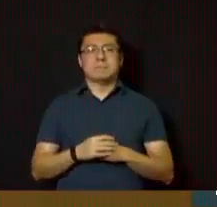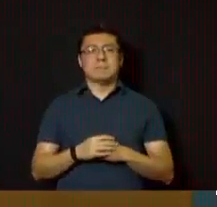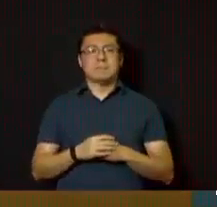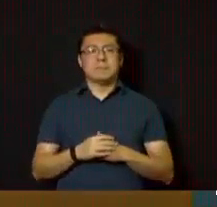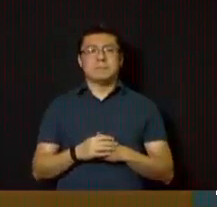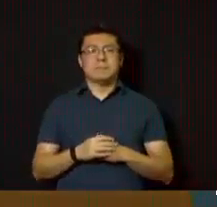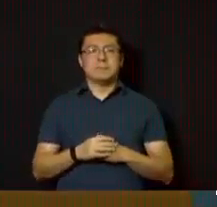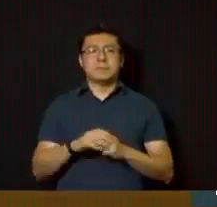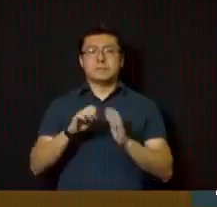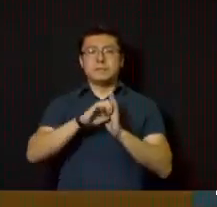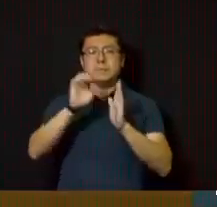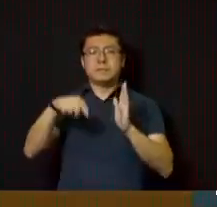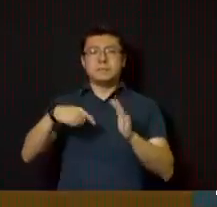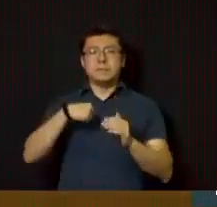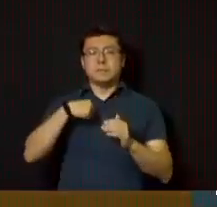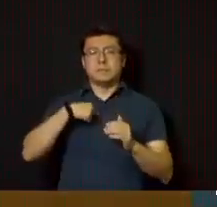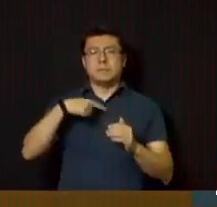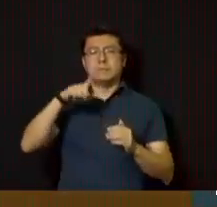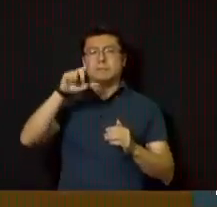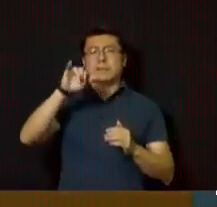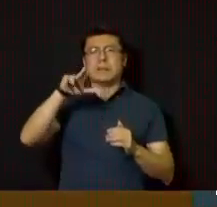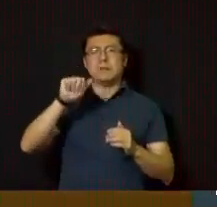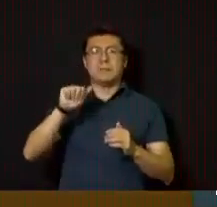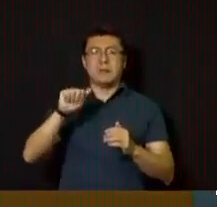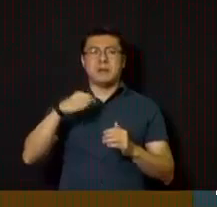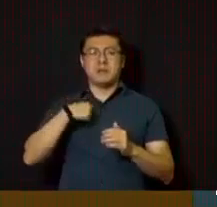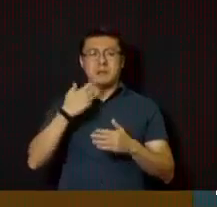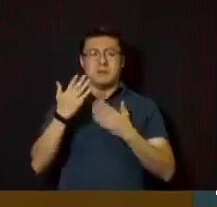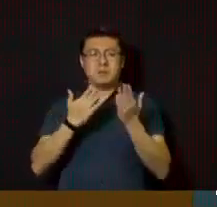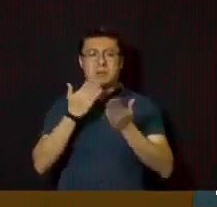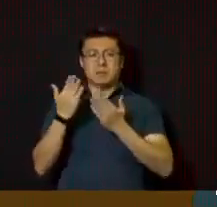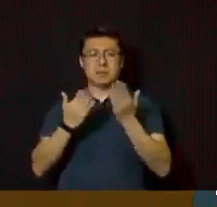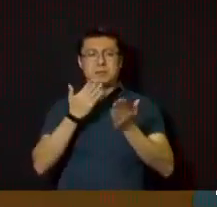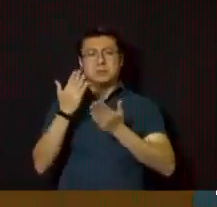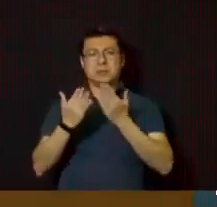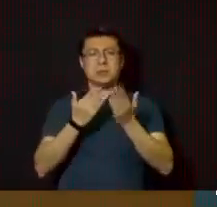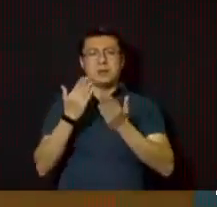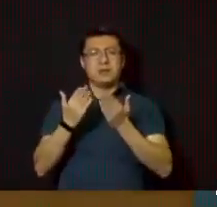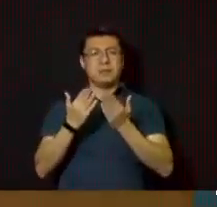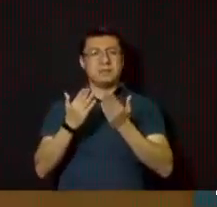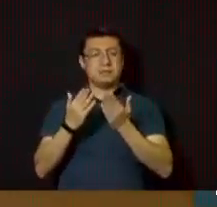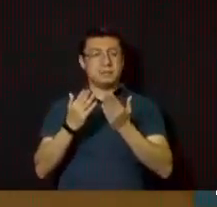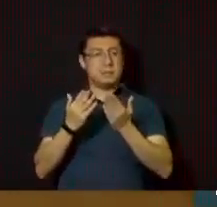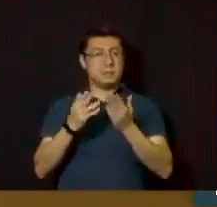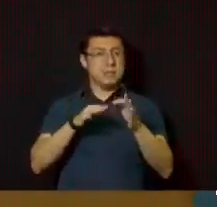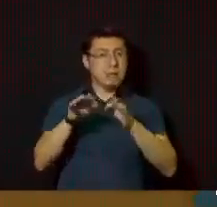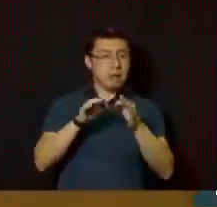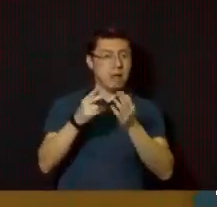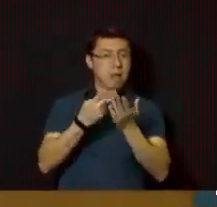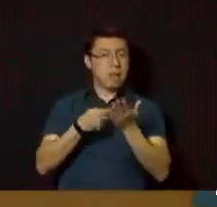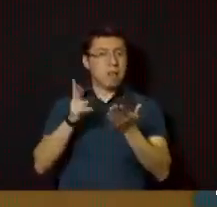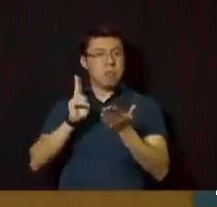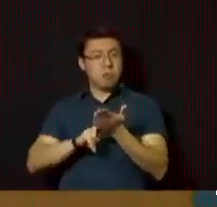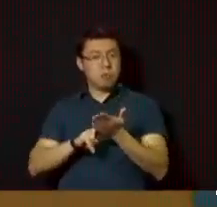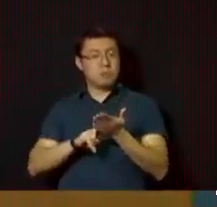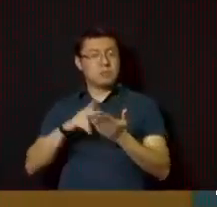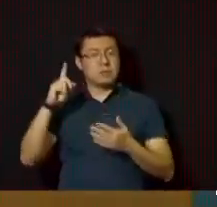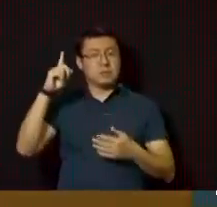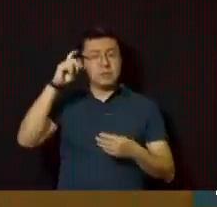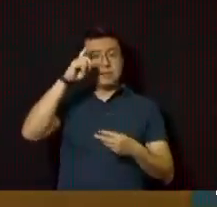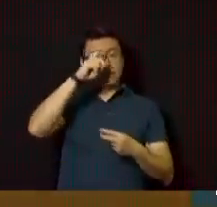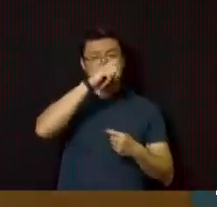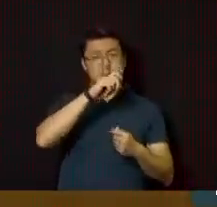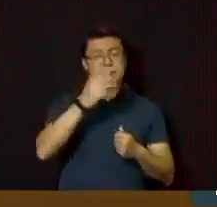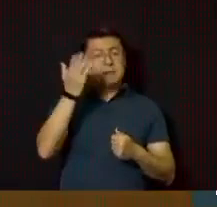yo en Lima estuve estudiando, pero entre estudiar y trabajar en ese tiempo estaba muy complicado, o trabajabas o